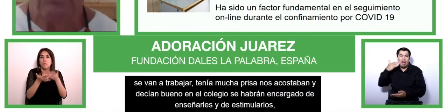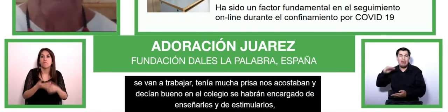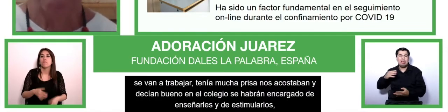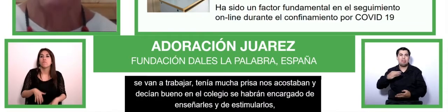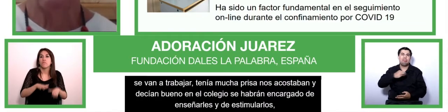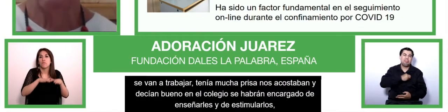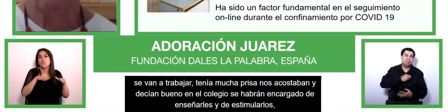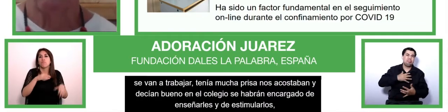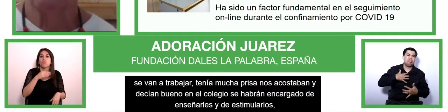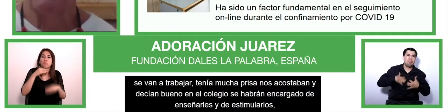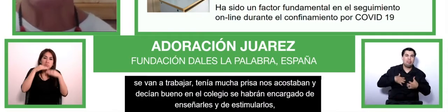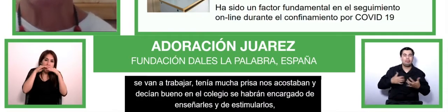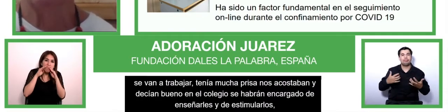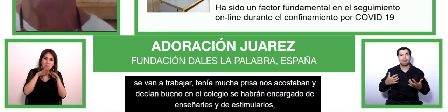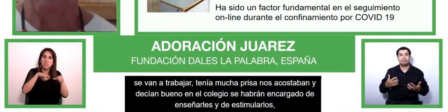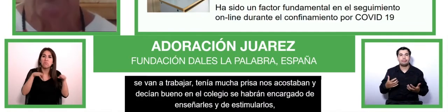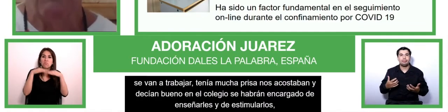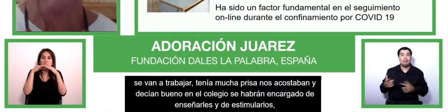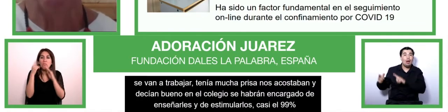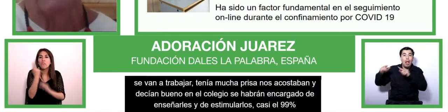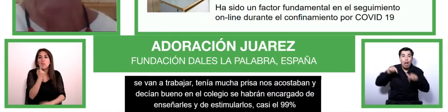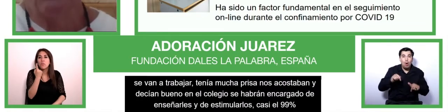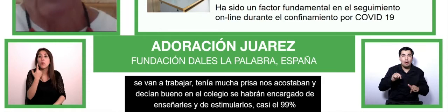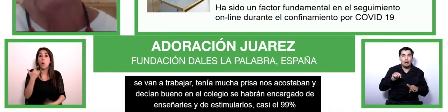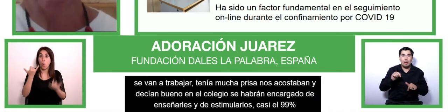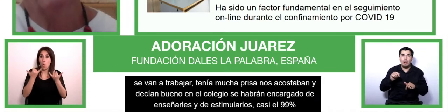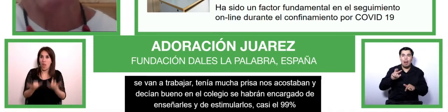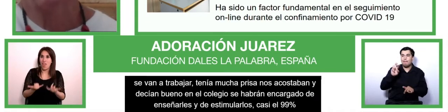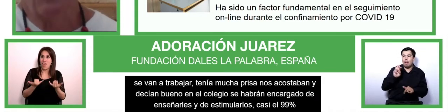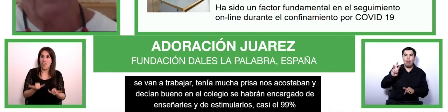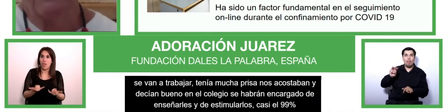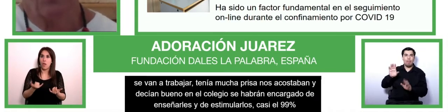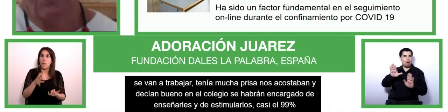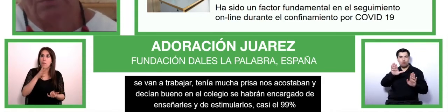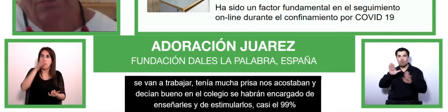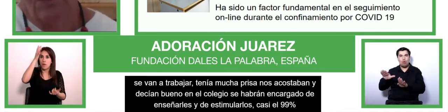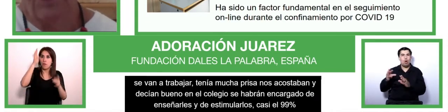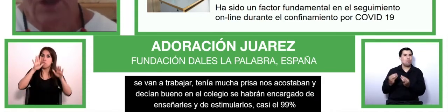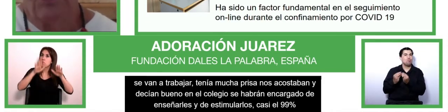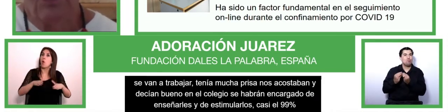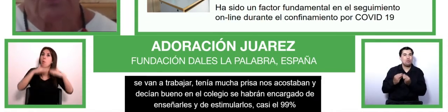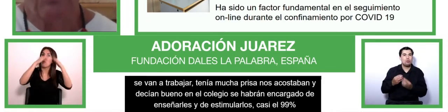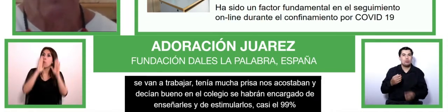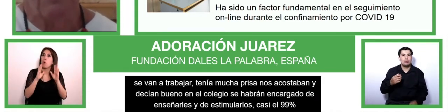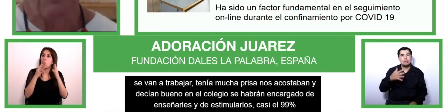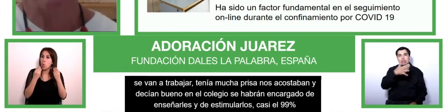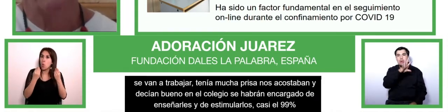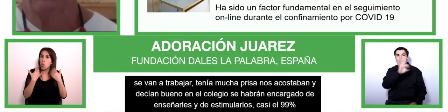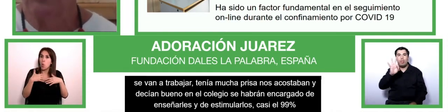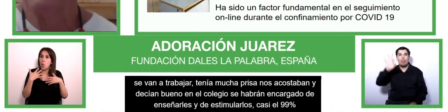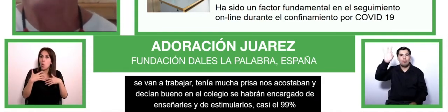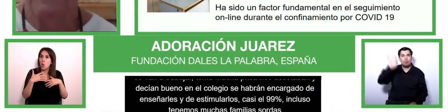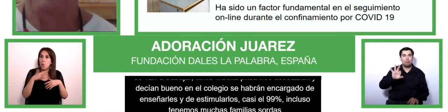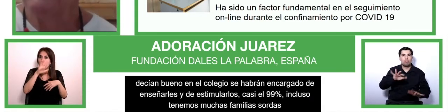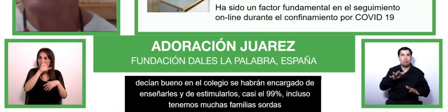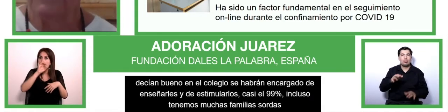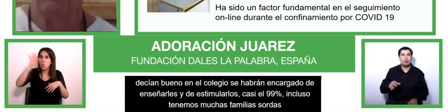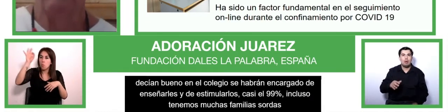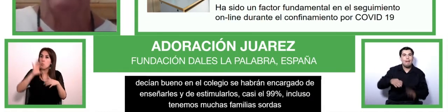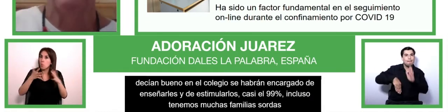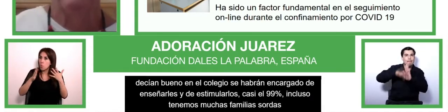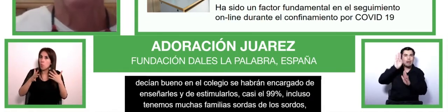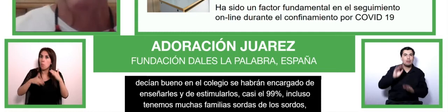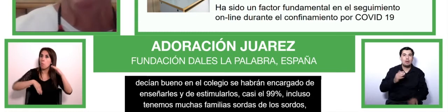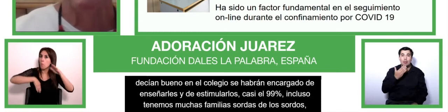99% de todos los padres. Incluso tenemos muchas familias sordas, con hijos sordos, pero sordas signantes que no